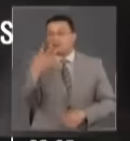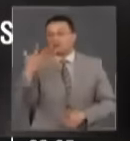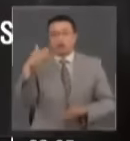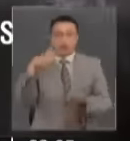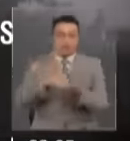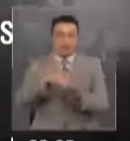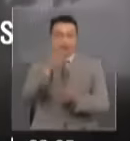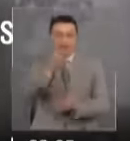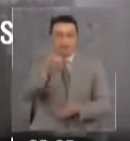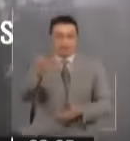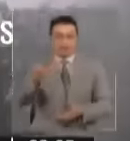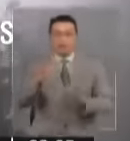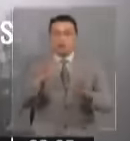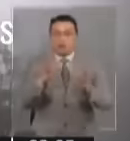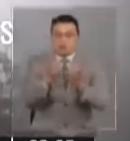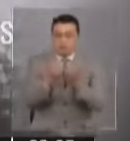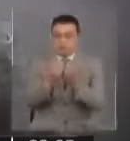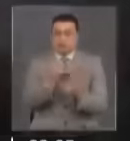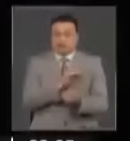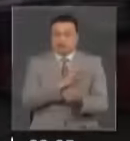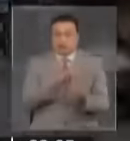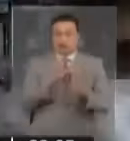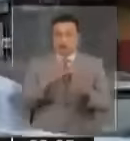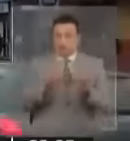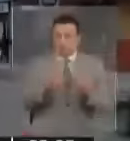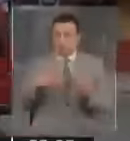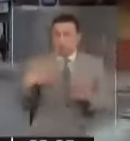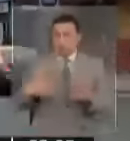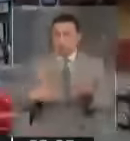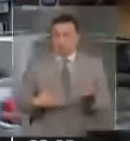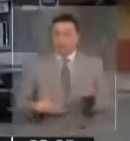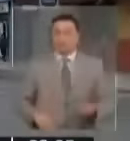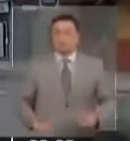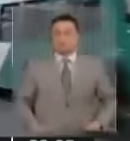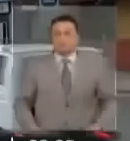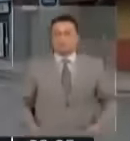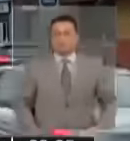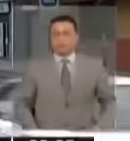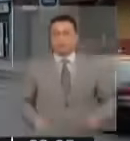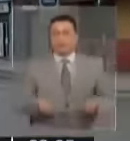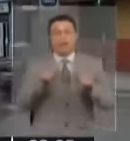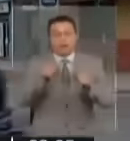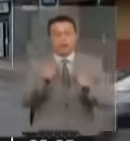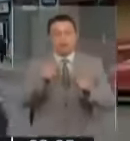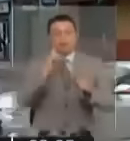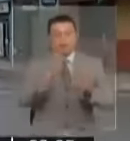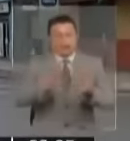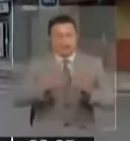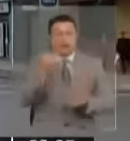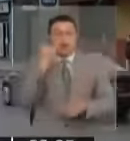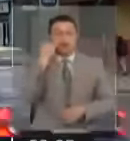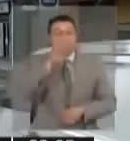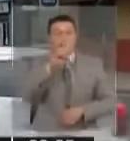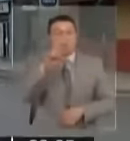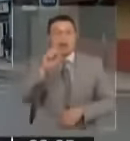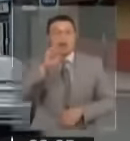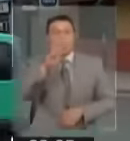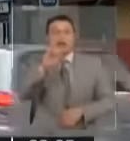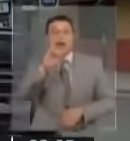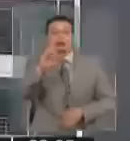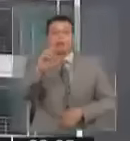habitantes, es una de las más pobladas del país. Este panorama de la calle Irarrázaval refleja un patrón